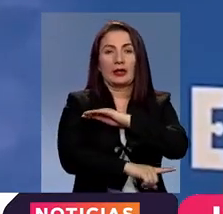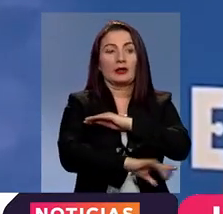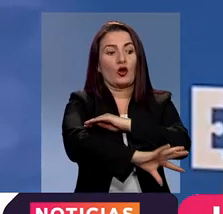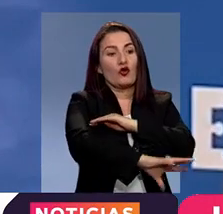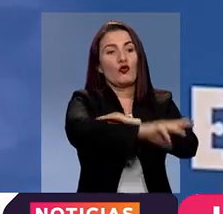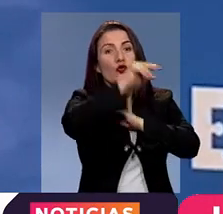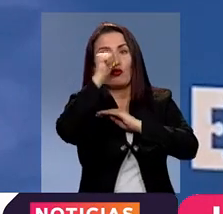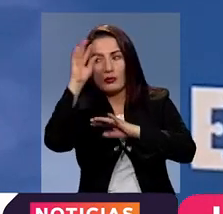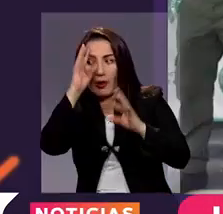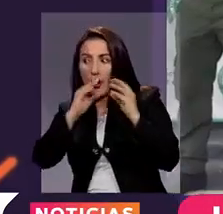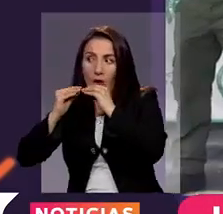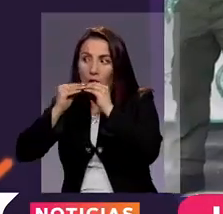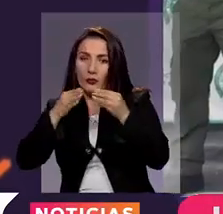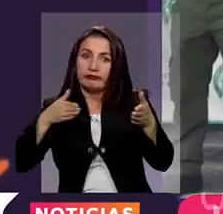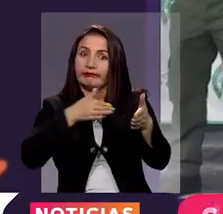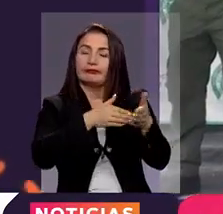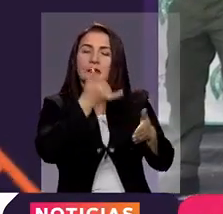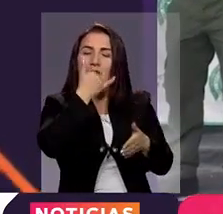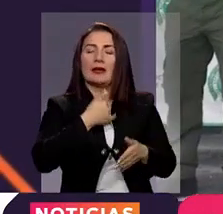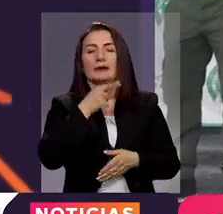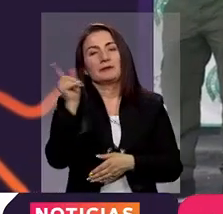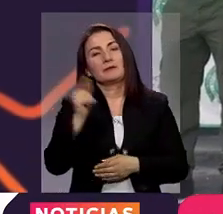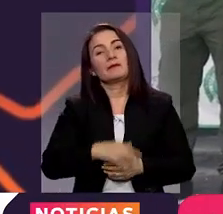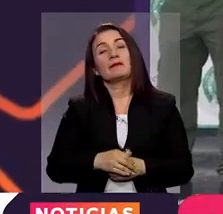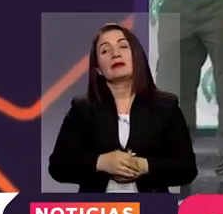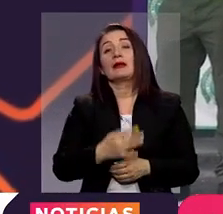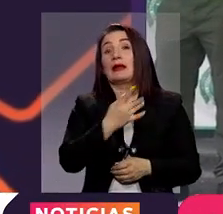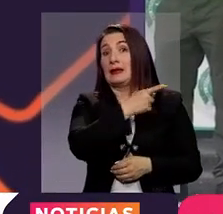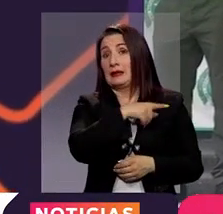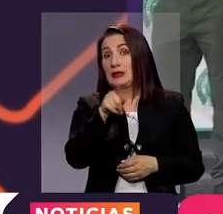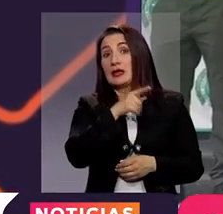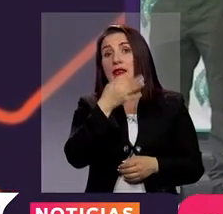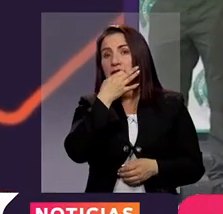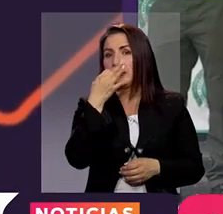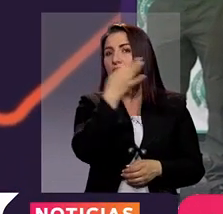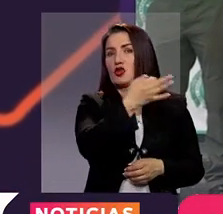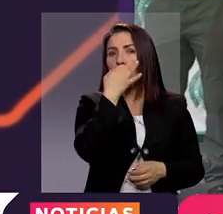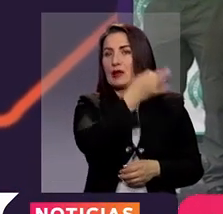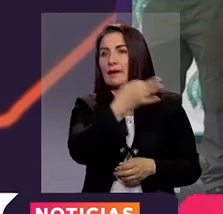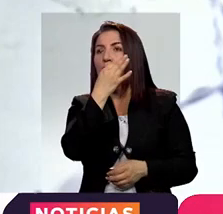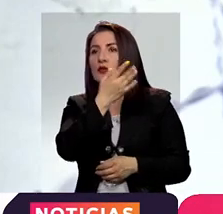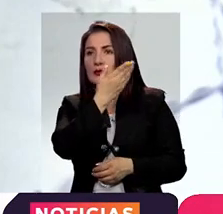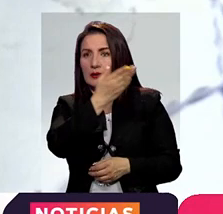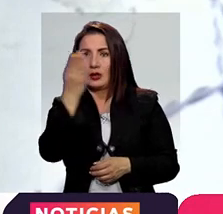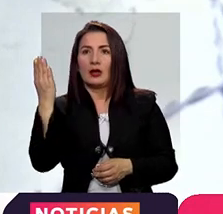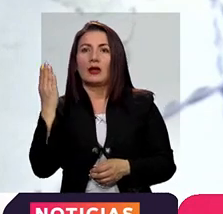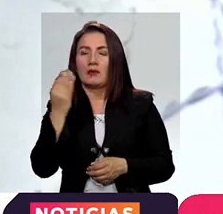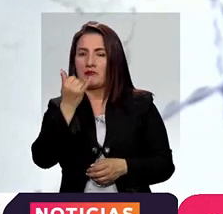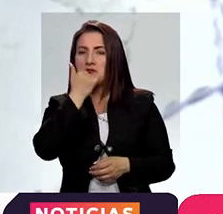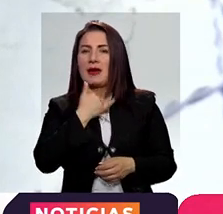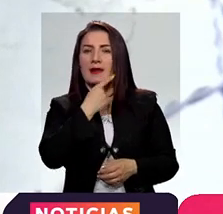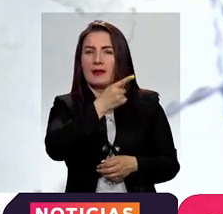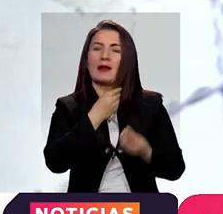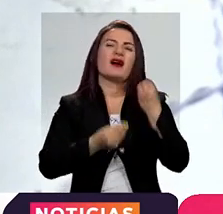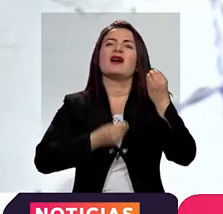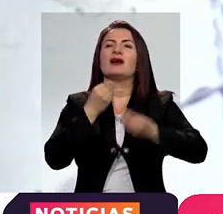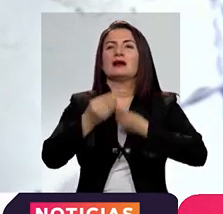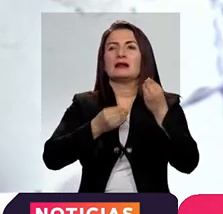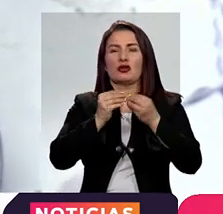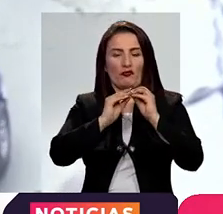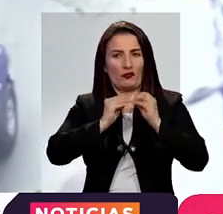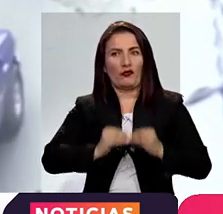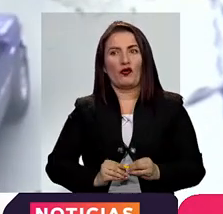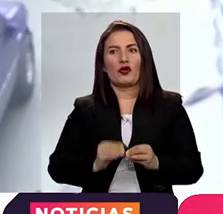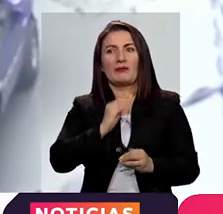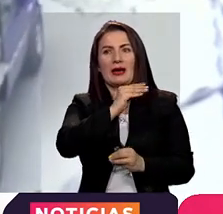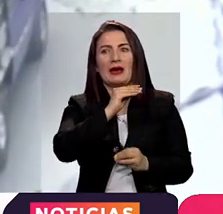y concierto para delinquir. Por los presuntos delincuentes hay 5 denuncias formales que dan cuenta de los roles que desempeñaban, la forma en